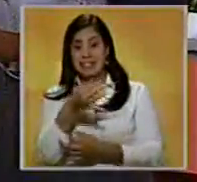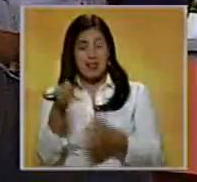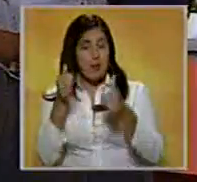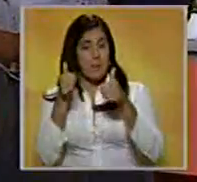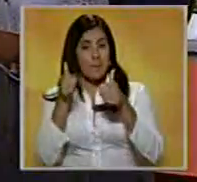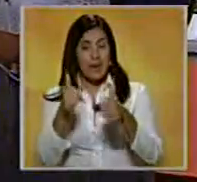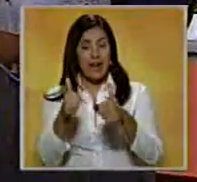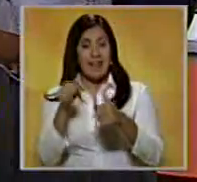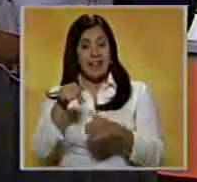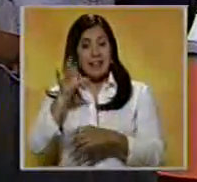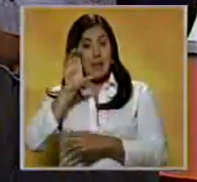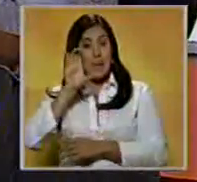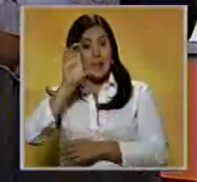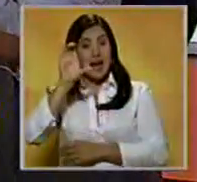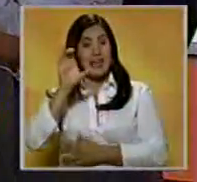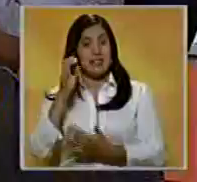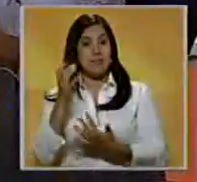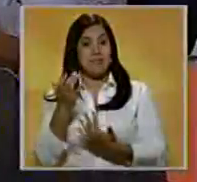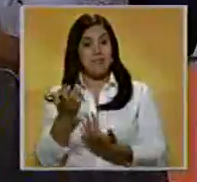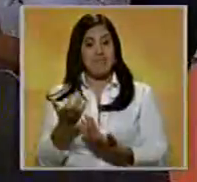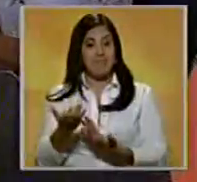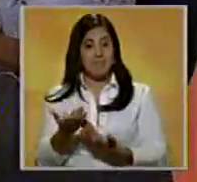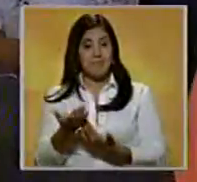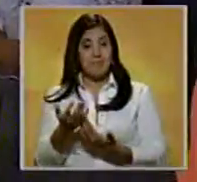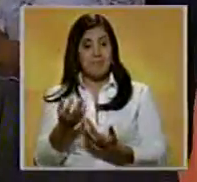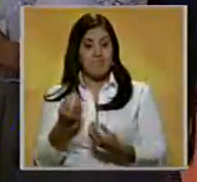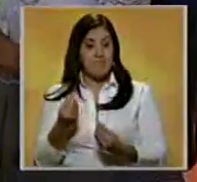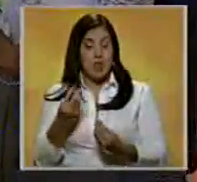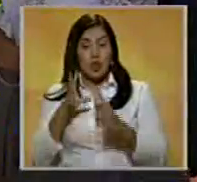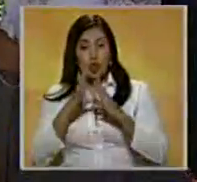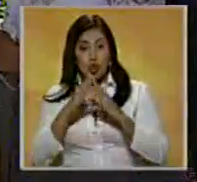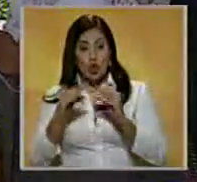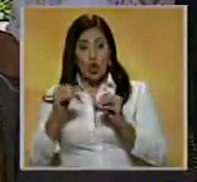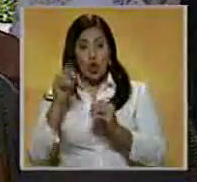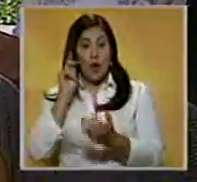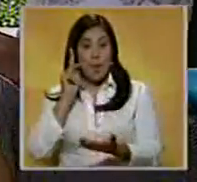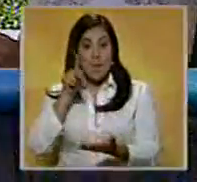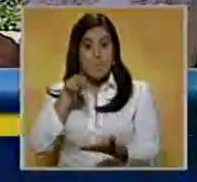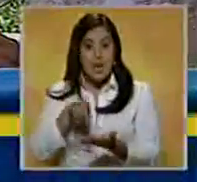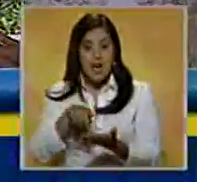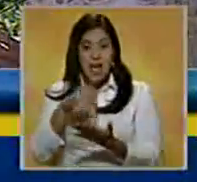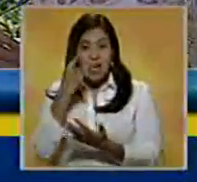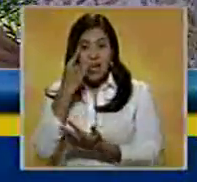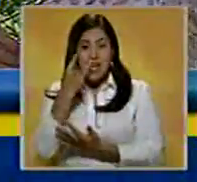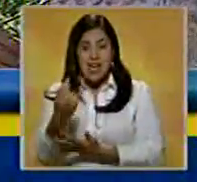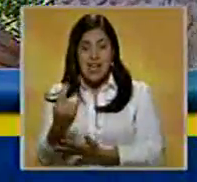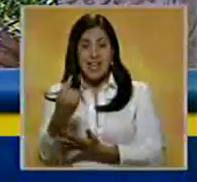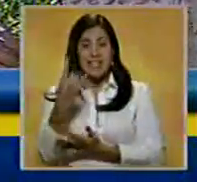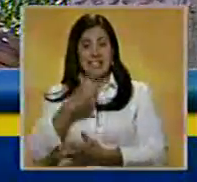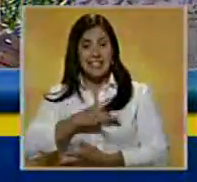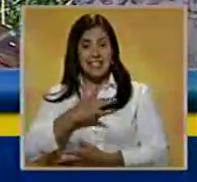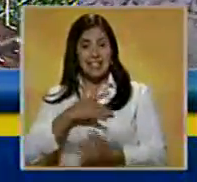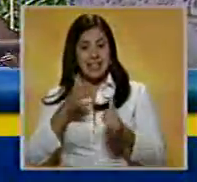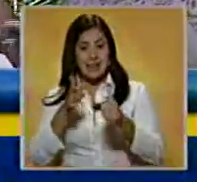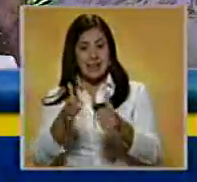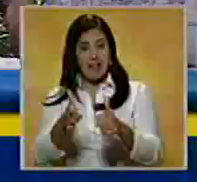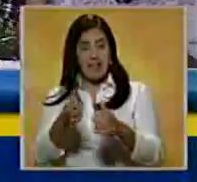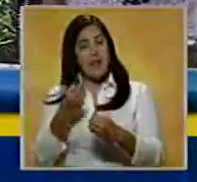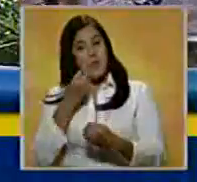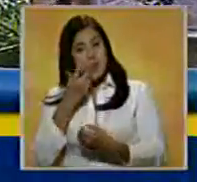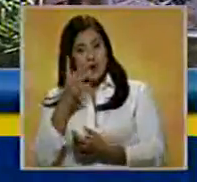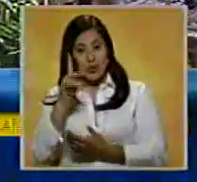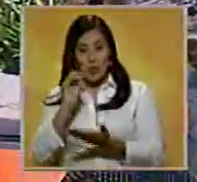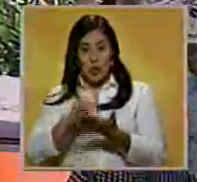Excelentemente bien. Este es un país en donde todo el que pisa su suelo se siente bien.